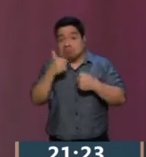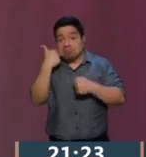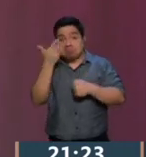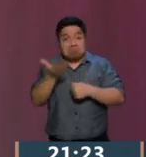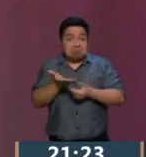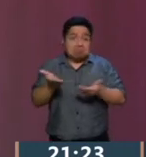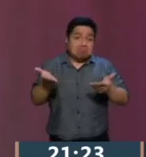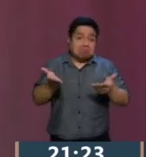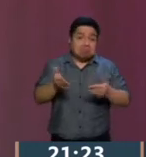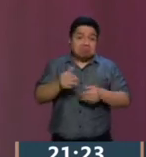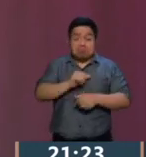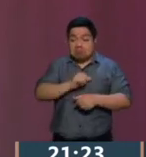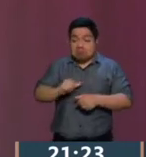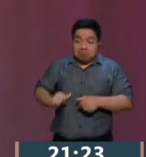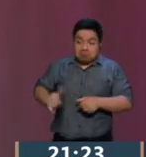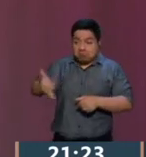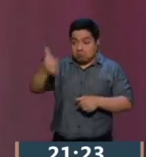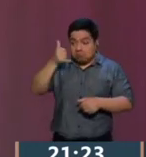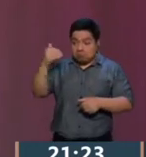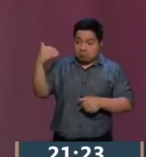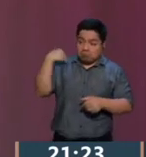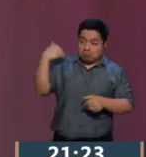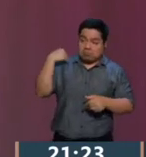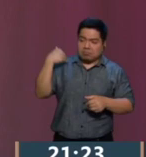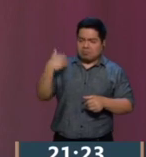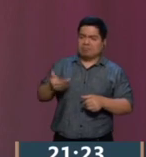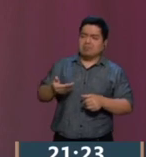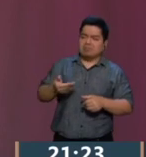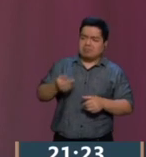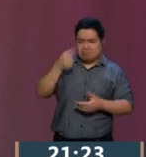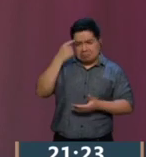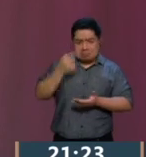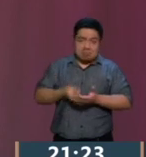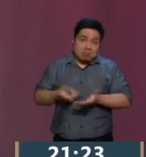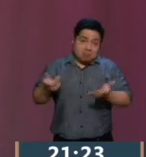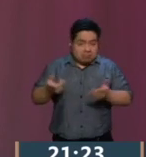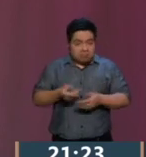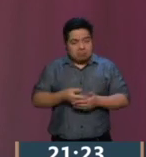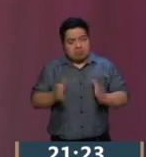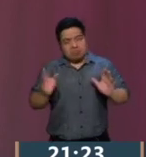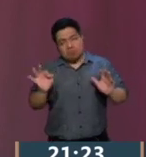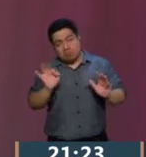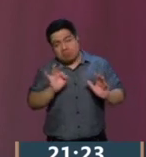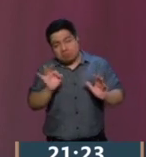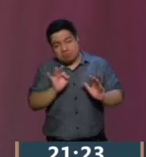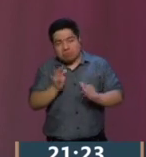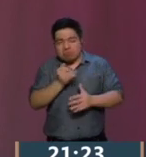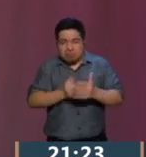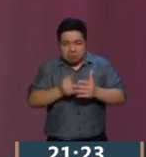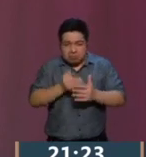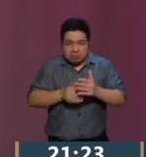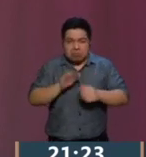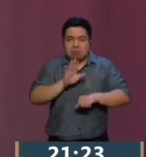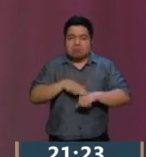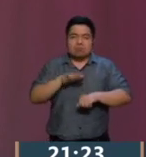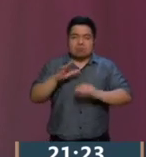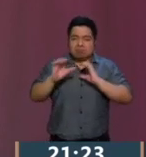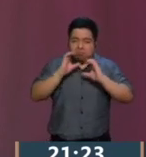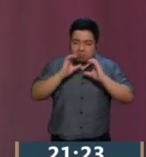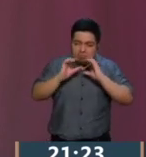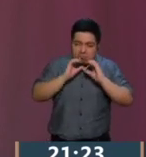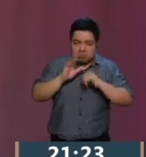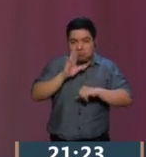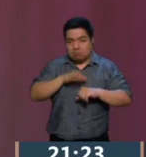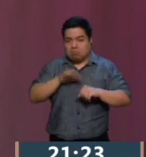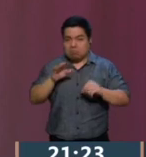¿no? Creo que se hizo un abordaje correcto. Quizá faltó más comunicación con los medios y